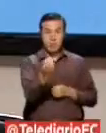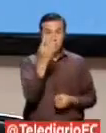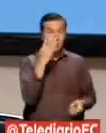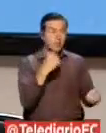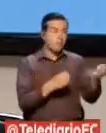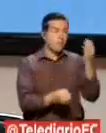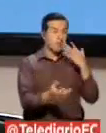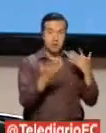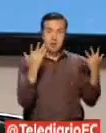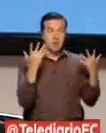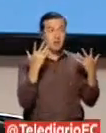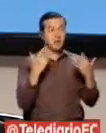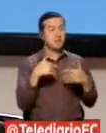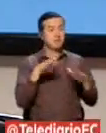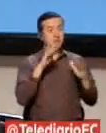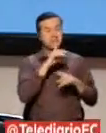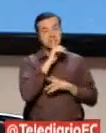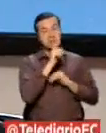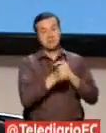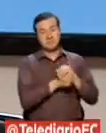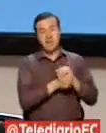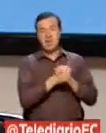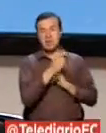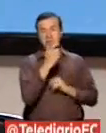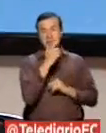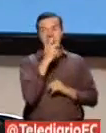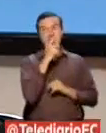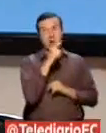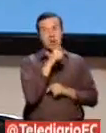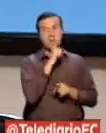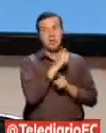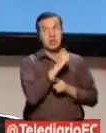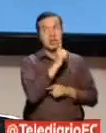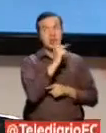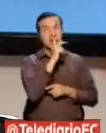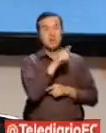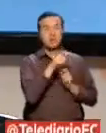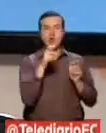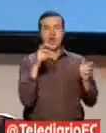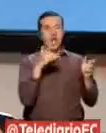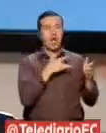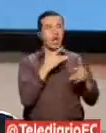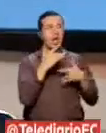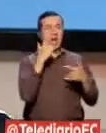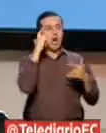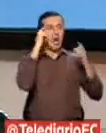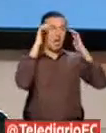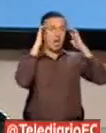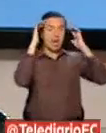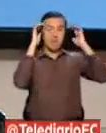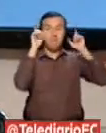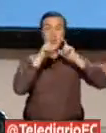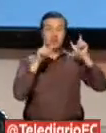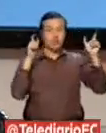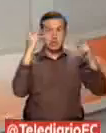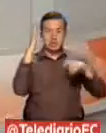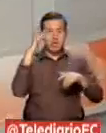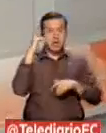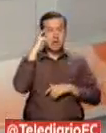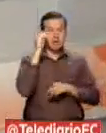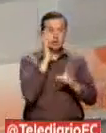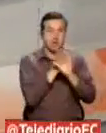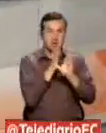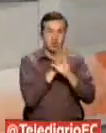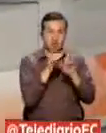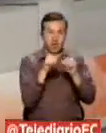mensajes, no hace ningún tipo de filtrado, se los cree y obviamente reacciona a la población. A tal nivel reacciona la población, y ahí sí es la psicología